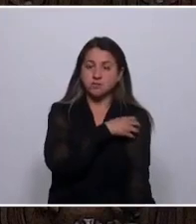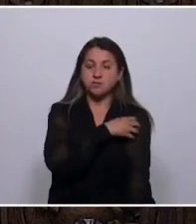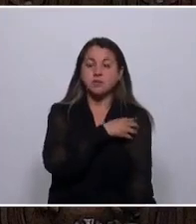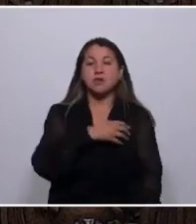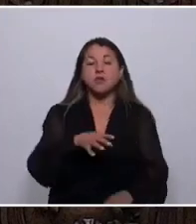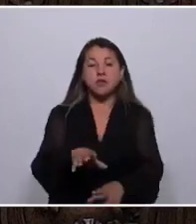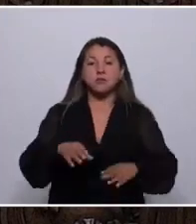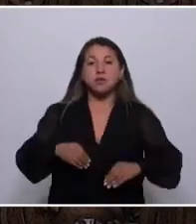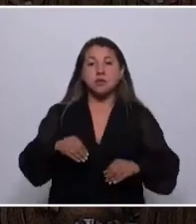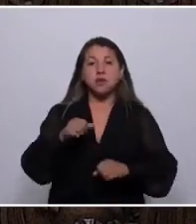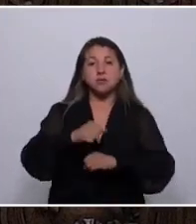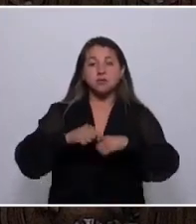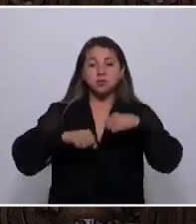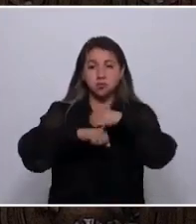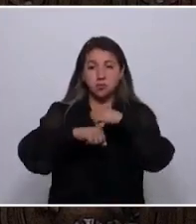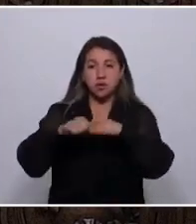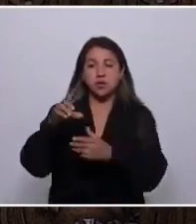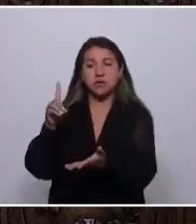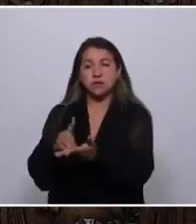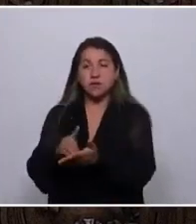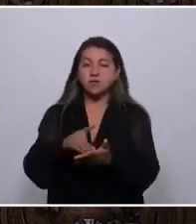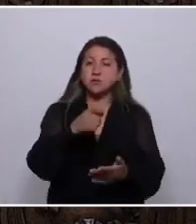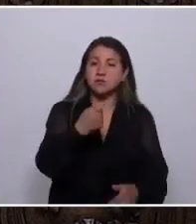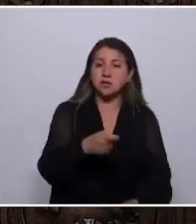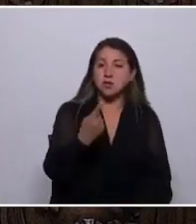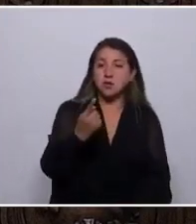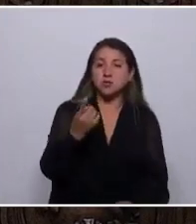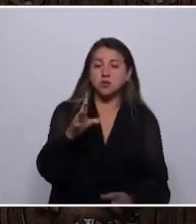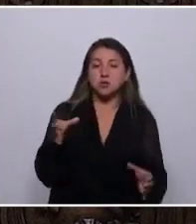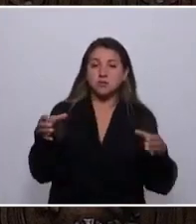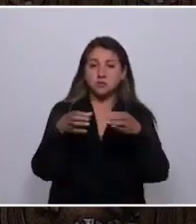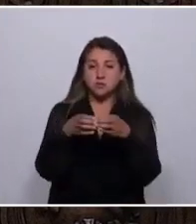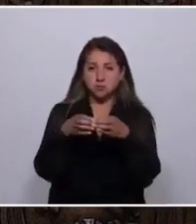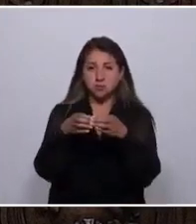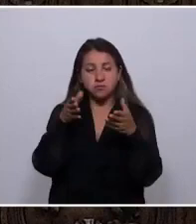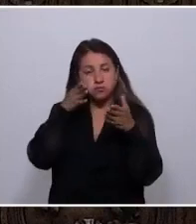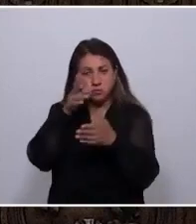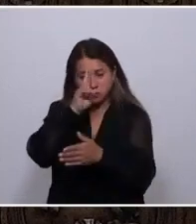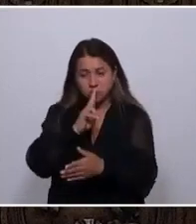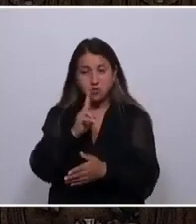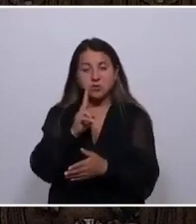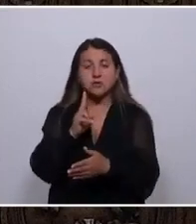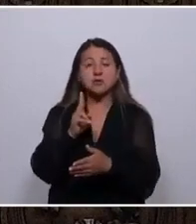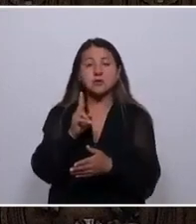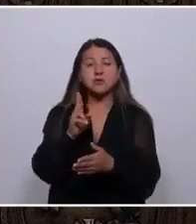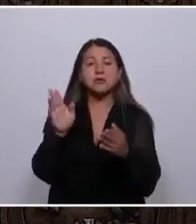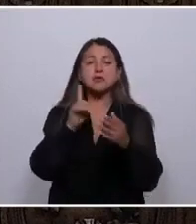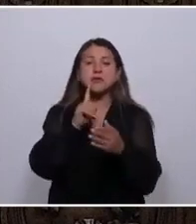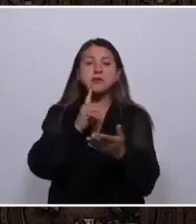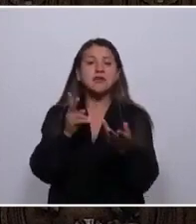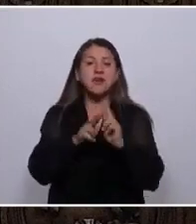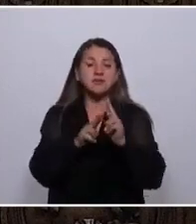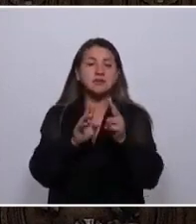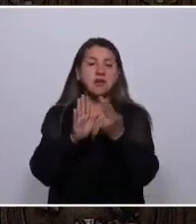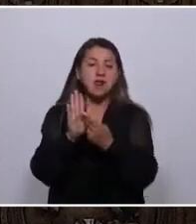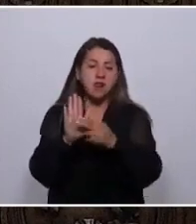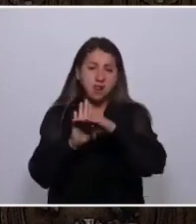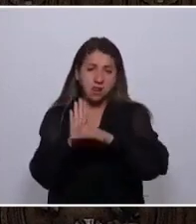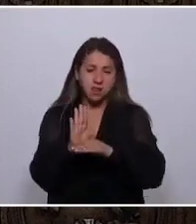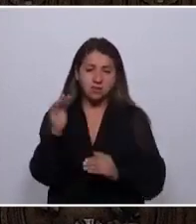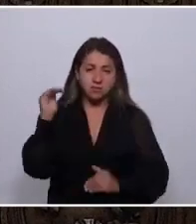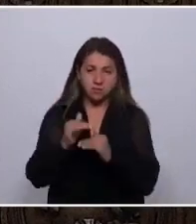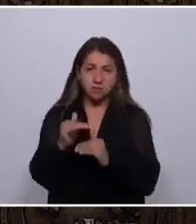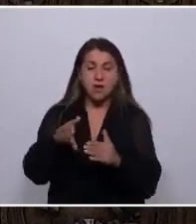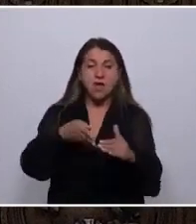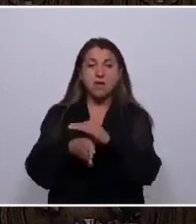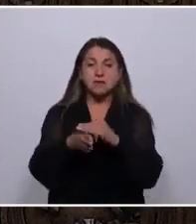una estructura bicameral asimétrica, con una Cámara Alta con funciones acotadas que representa a las regiones. Ahora bien, para garantizar el acceso a